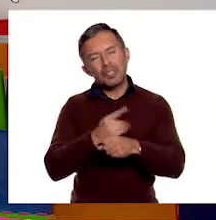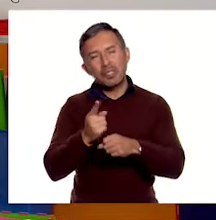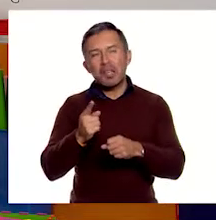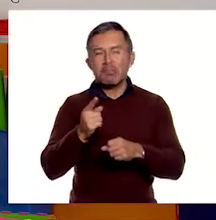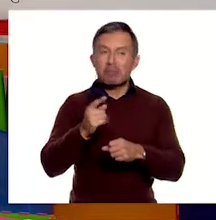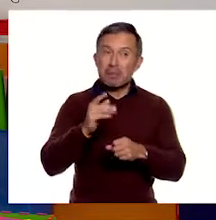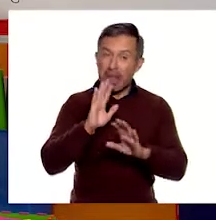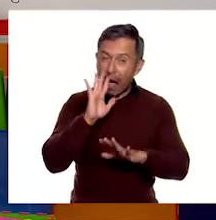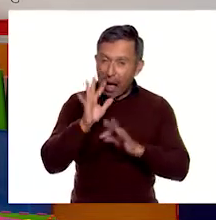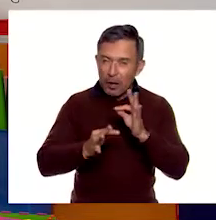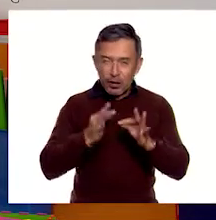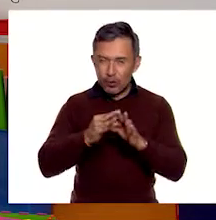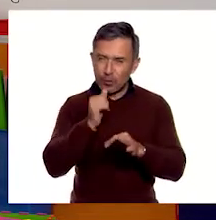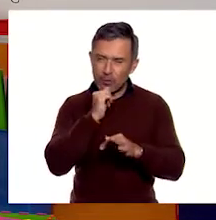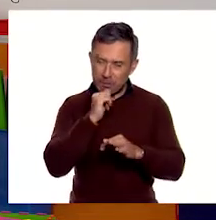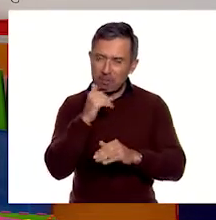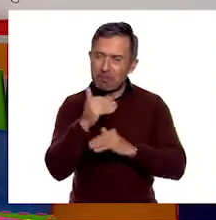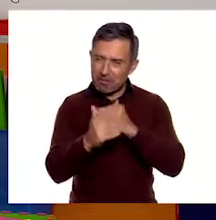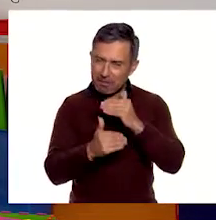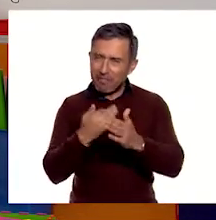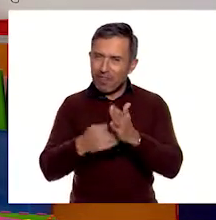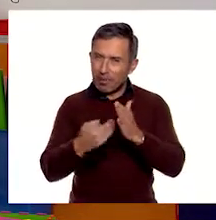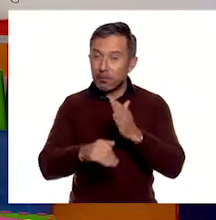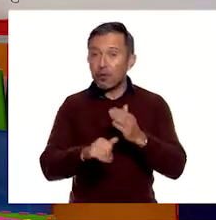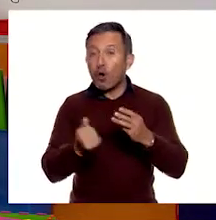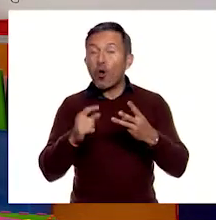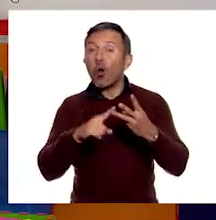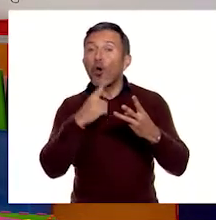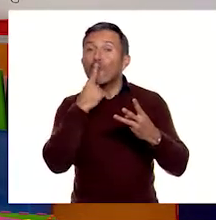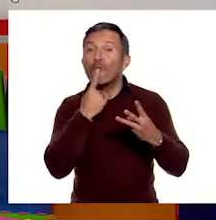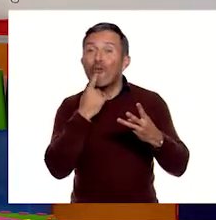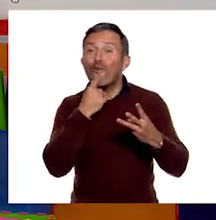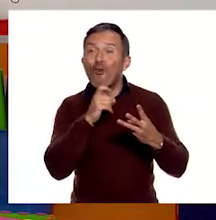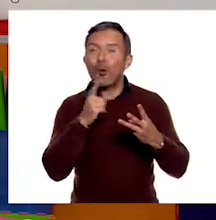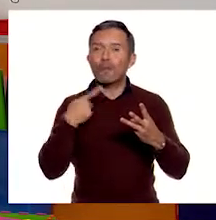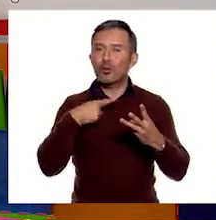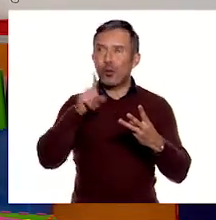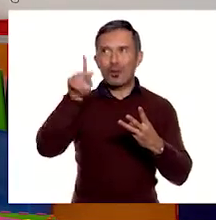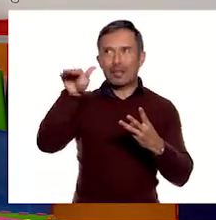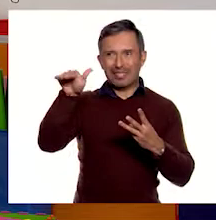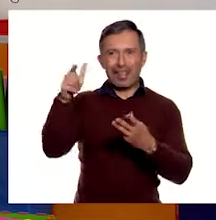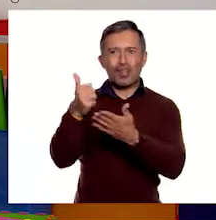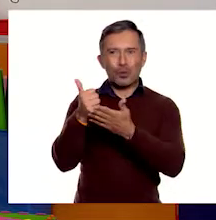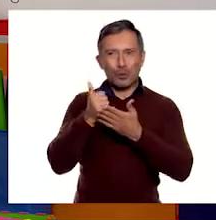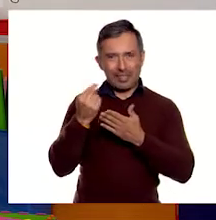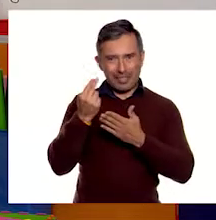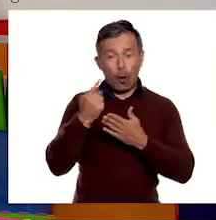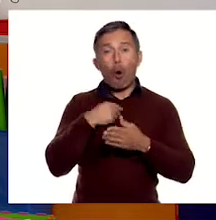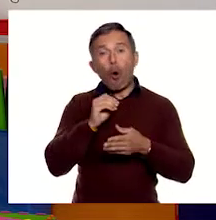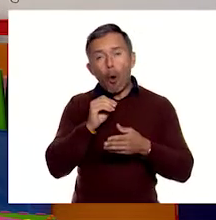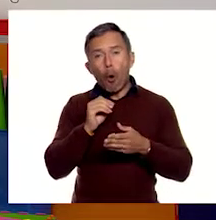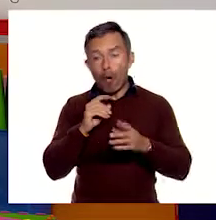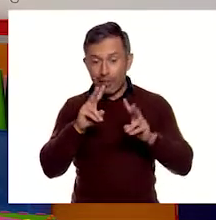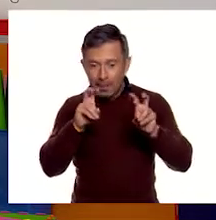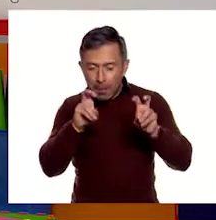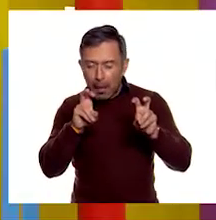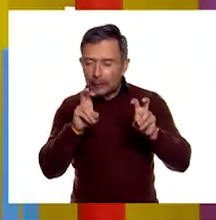de repasar. Y rojo si necesitas ayuda de alguien o requieres más repaso en este